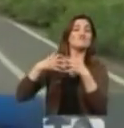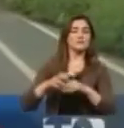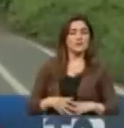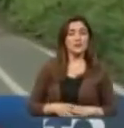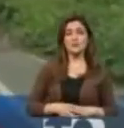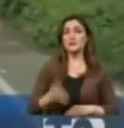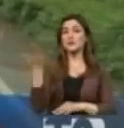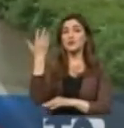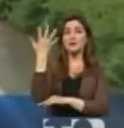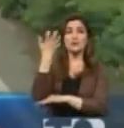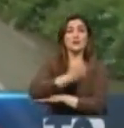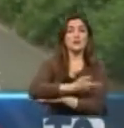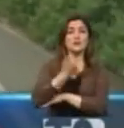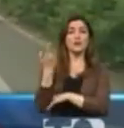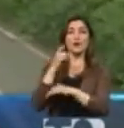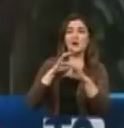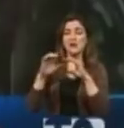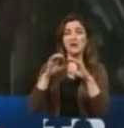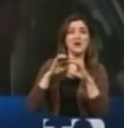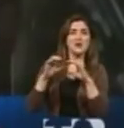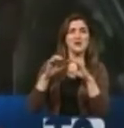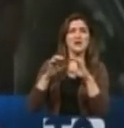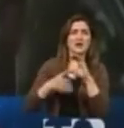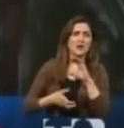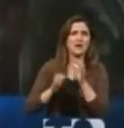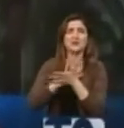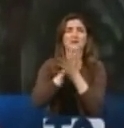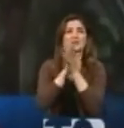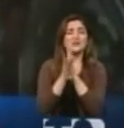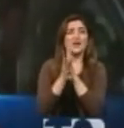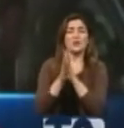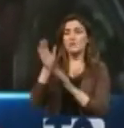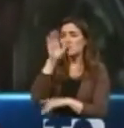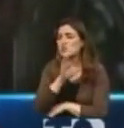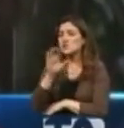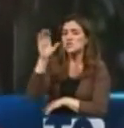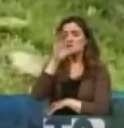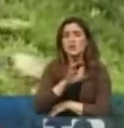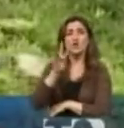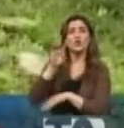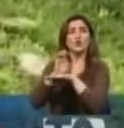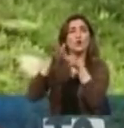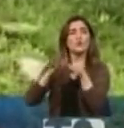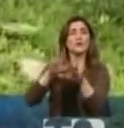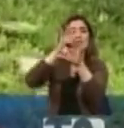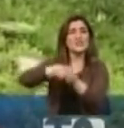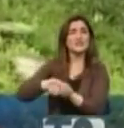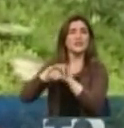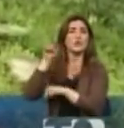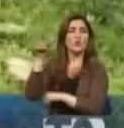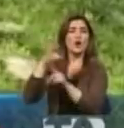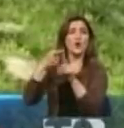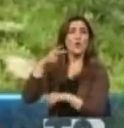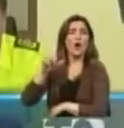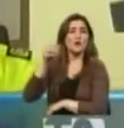Han sido 15 días de incomunicación y pocas pistas para la localización de los dos ecuatorianos secuestrados por la organización criminal de